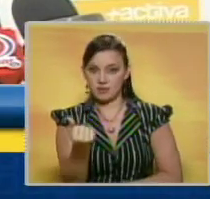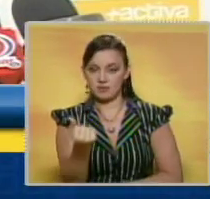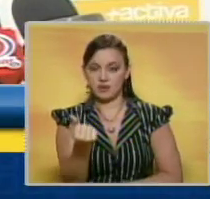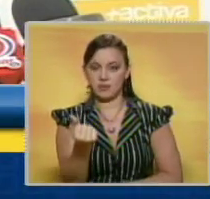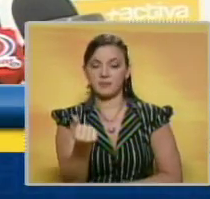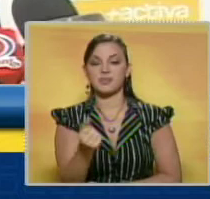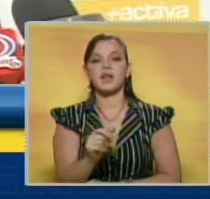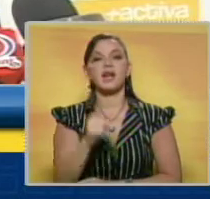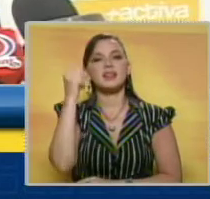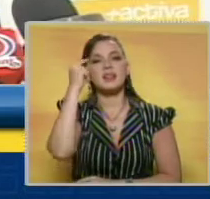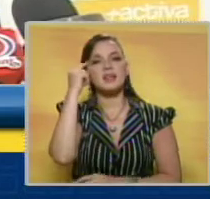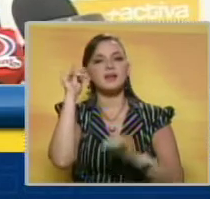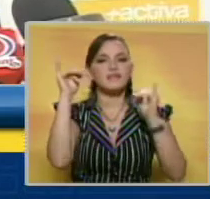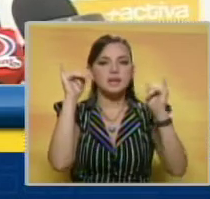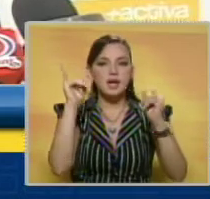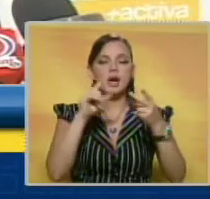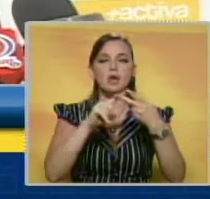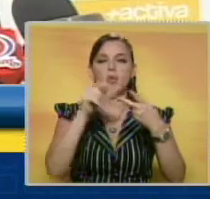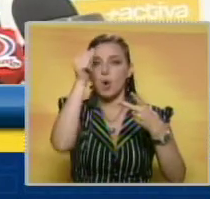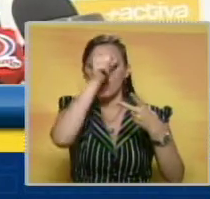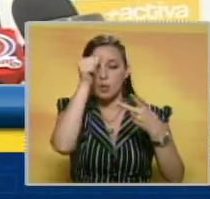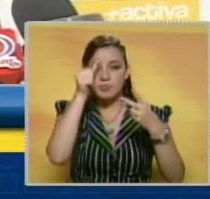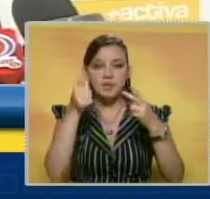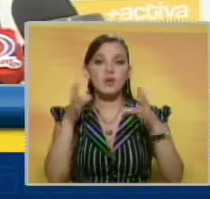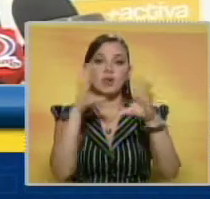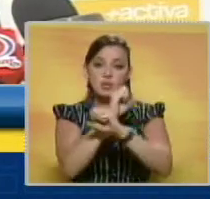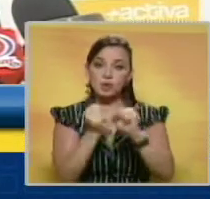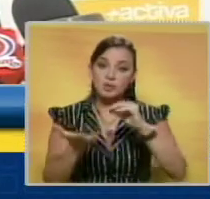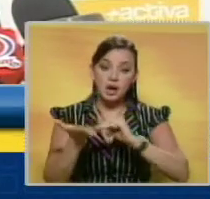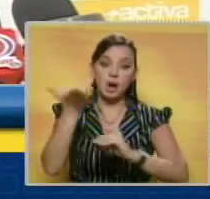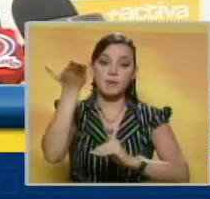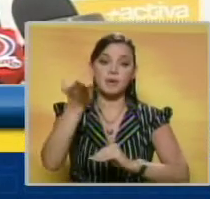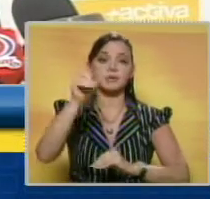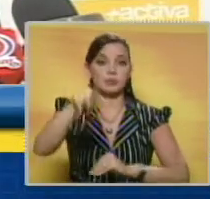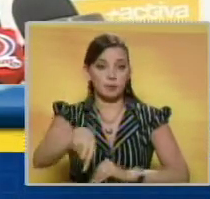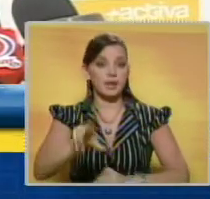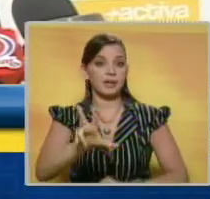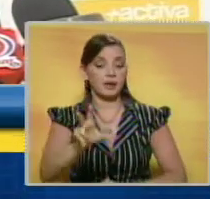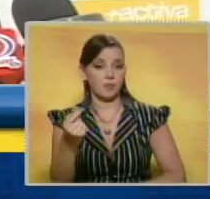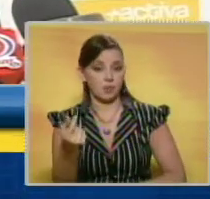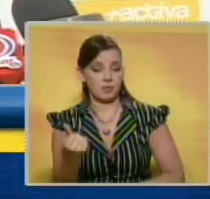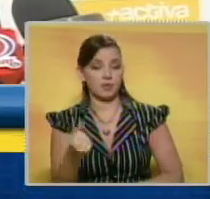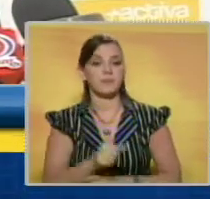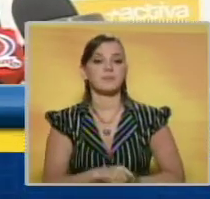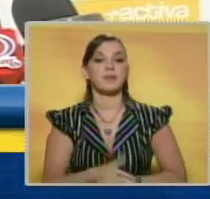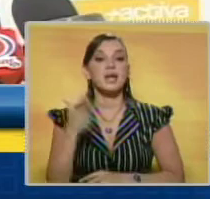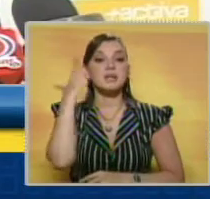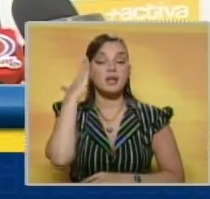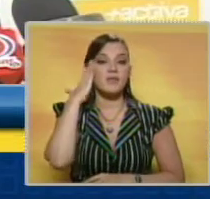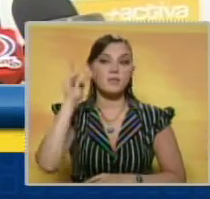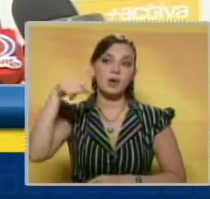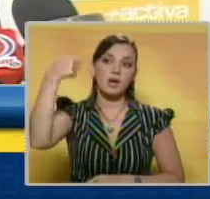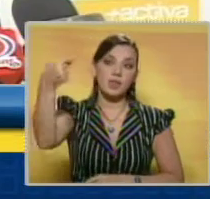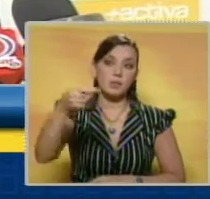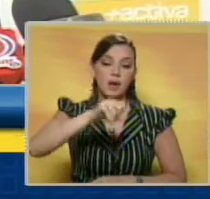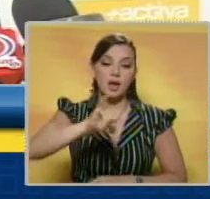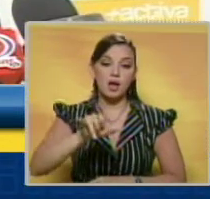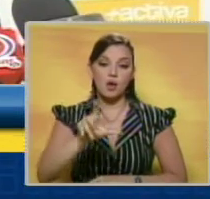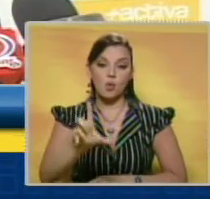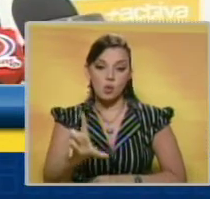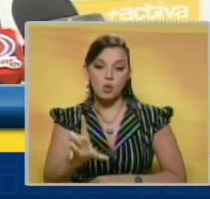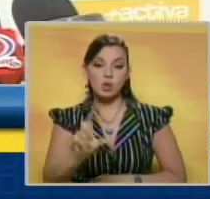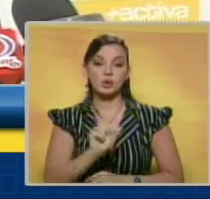de 3 meses, a partir del 15 de junio, tomando en cuenta de que siempre en mayo hay un ajuste